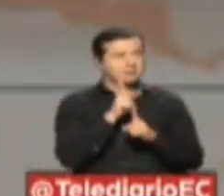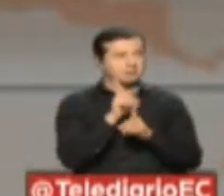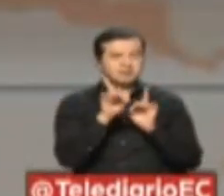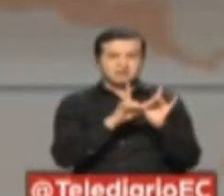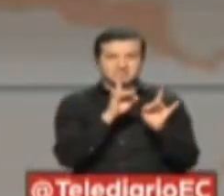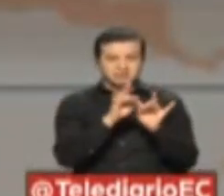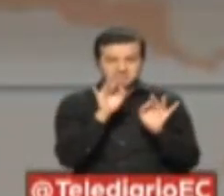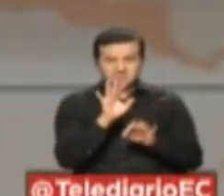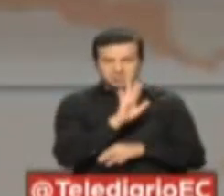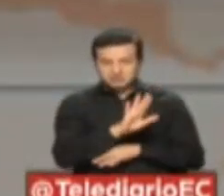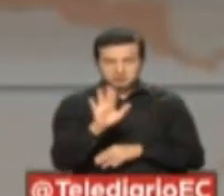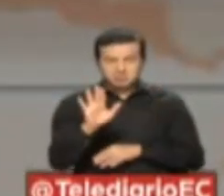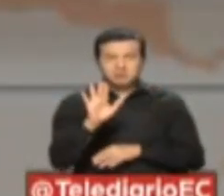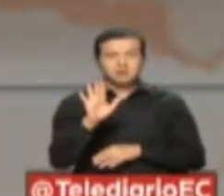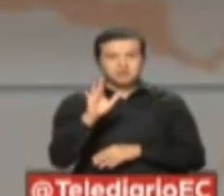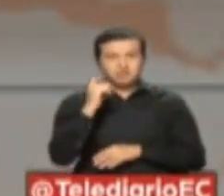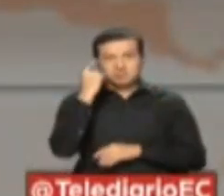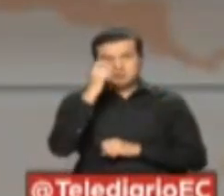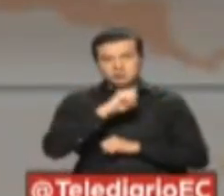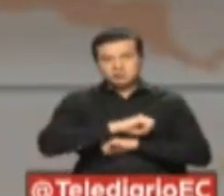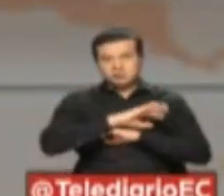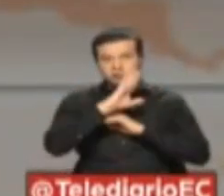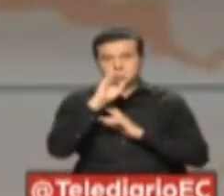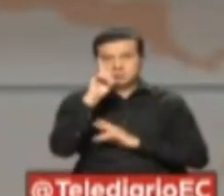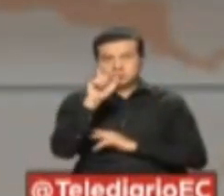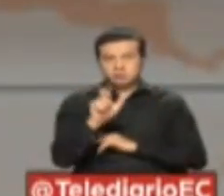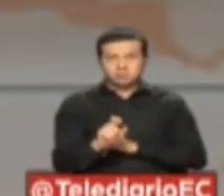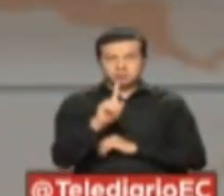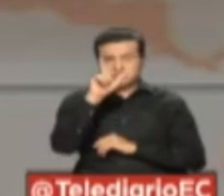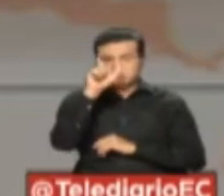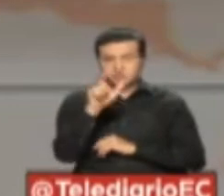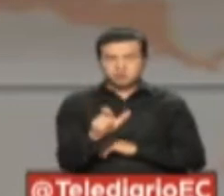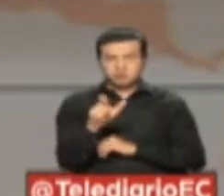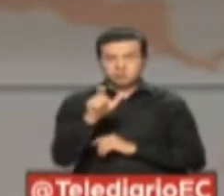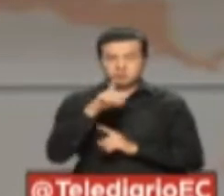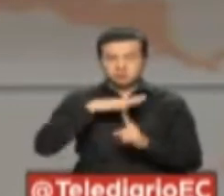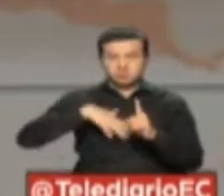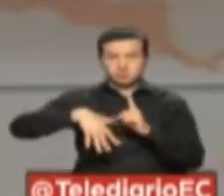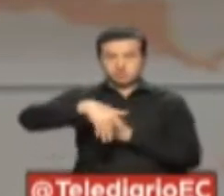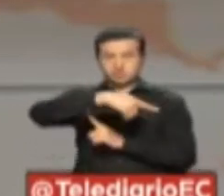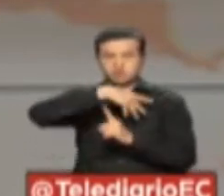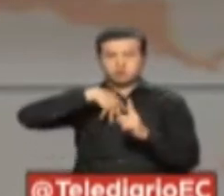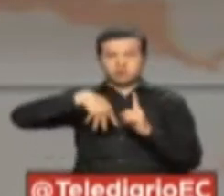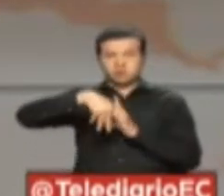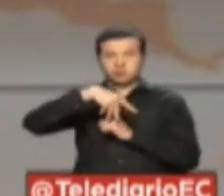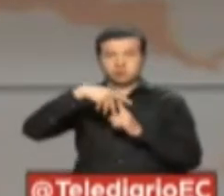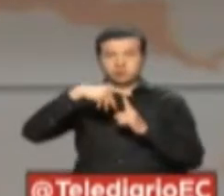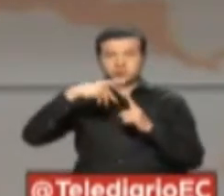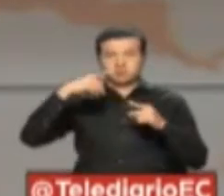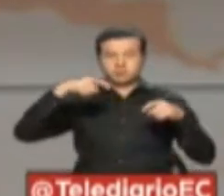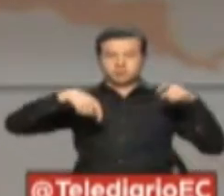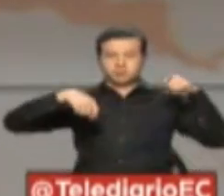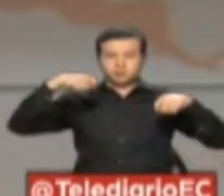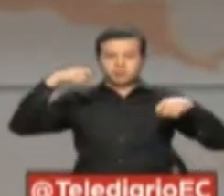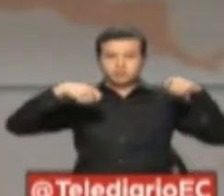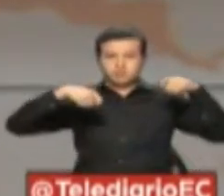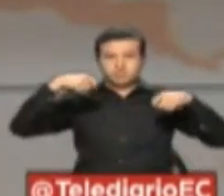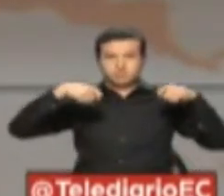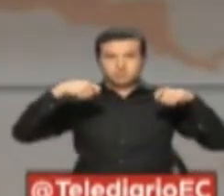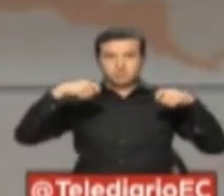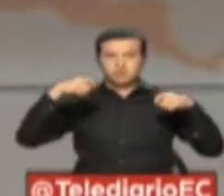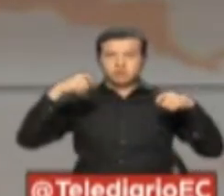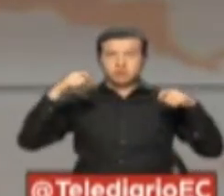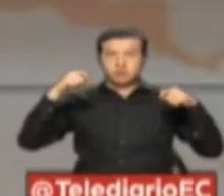pero yo tengo entendido que una persona alrededor va a tener como unas bolitas y ahí se va a